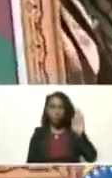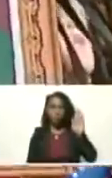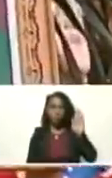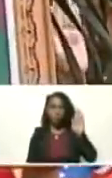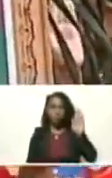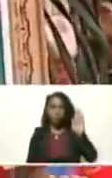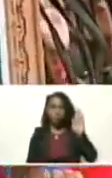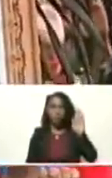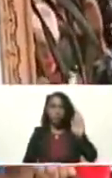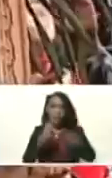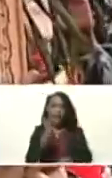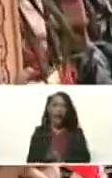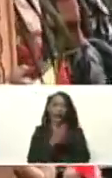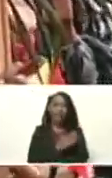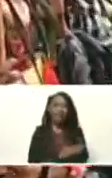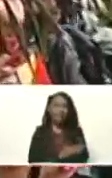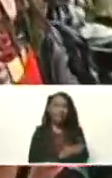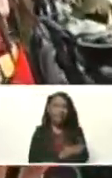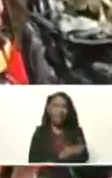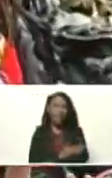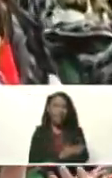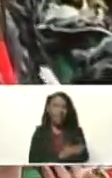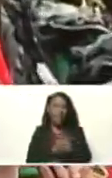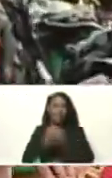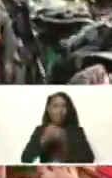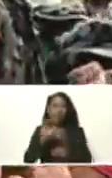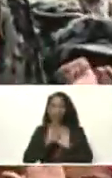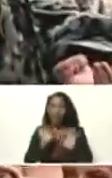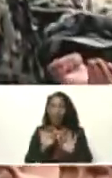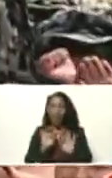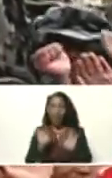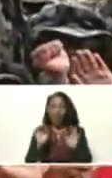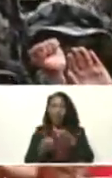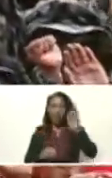Y antes que nada, juro por Cristo Redentor